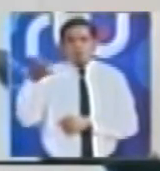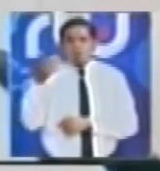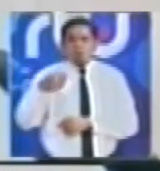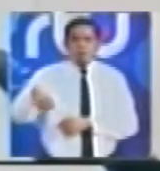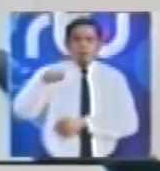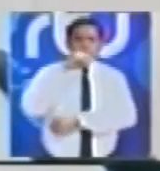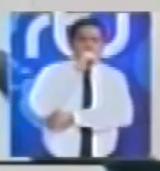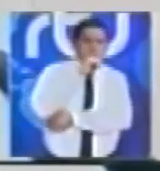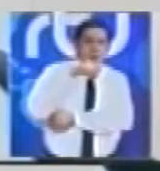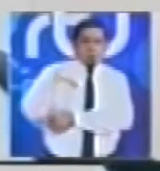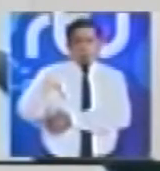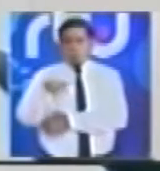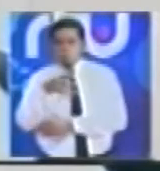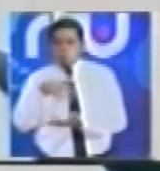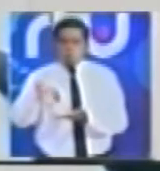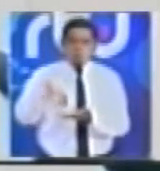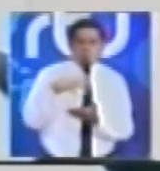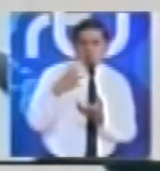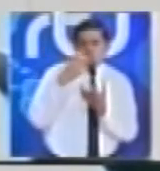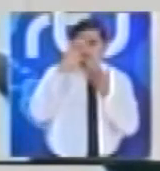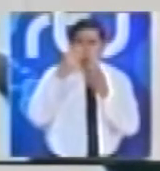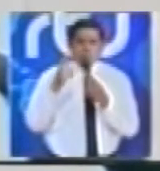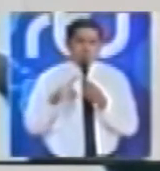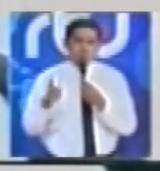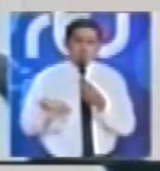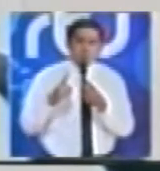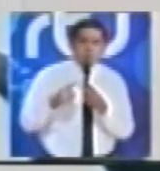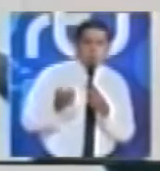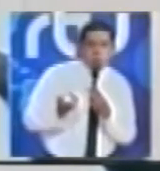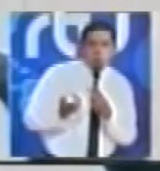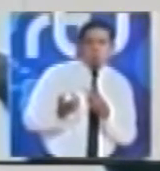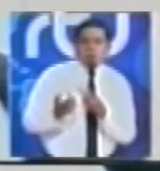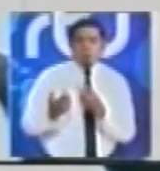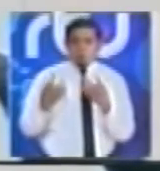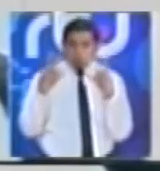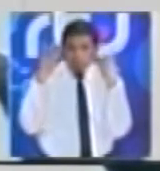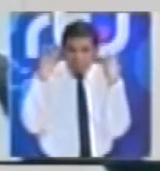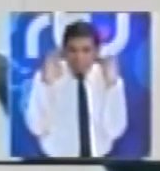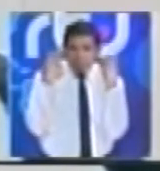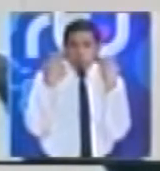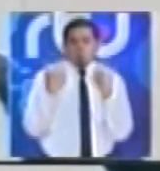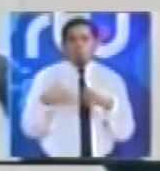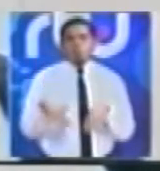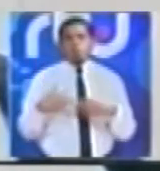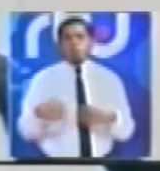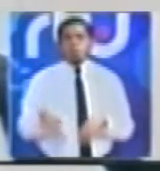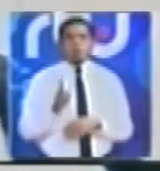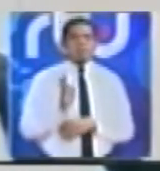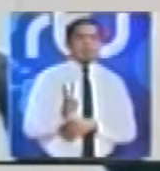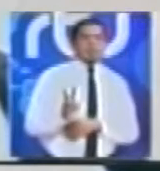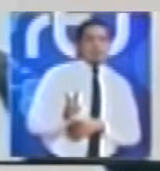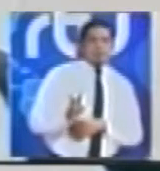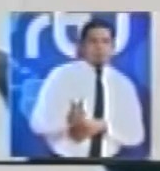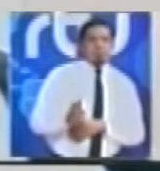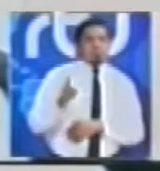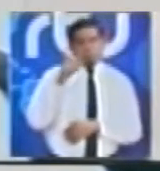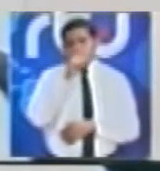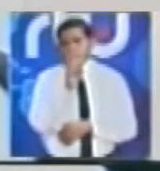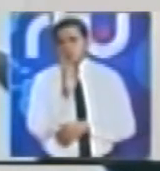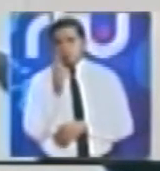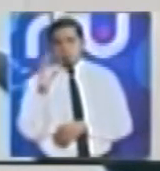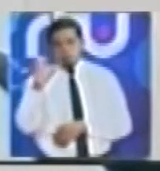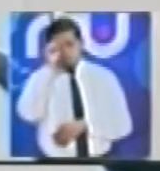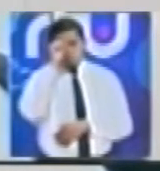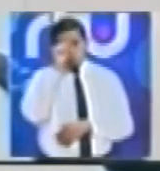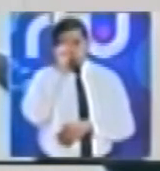de comportamiento agresivo o que por una situación de estrés estén viviendo una situación difícil y